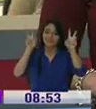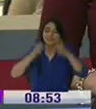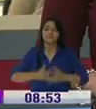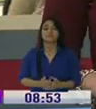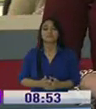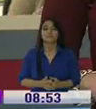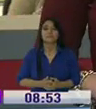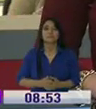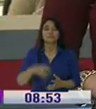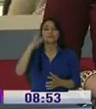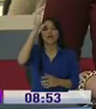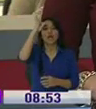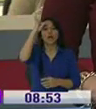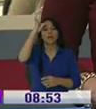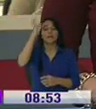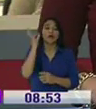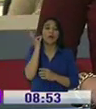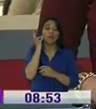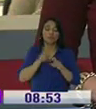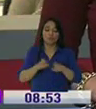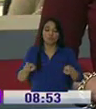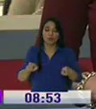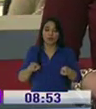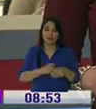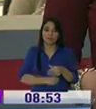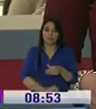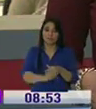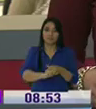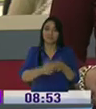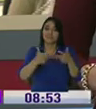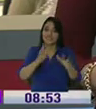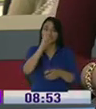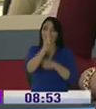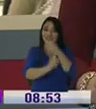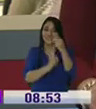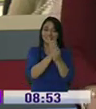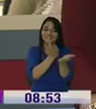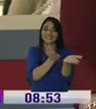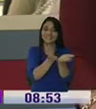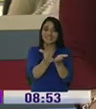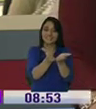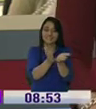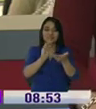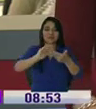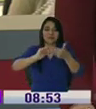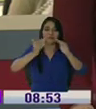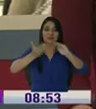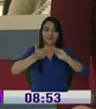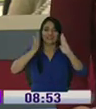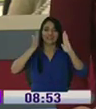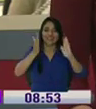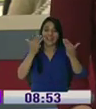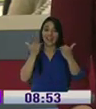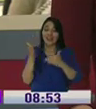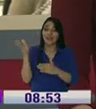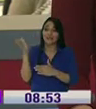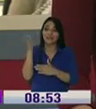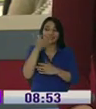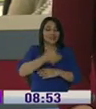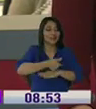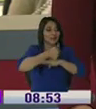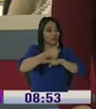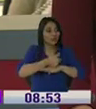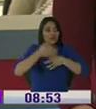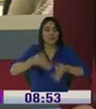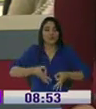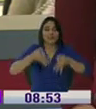que el Hospital Gineco-Obstétrico Luz Elena Arizmendi cumplió ya un año de servicio a la comunidad. Durante un emotivo recorrido, las autoridades confirmaron